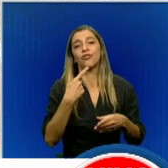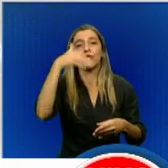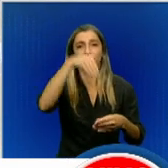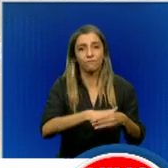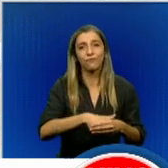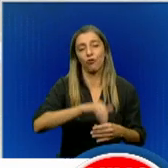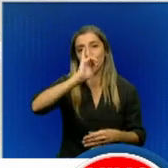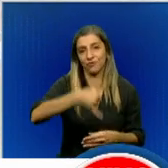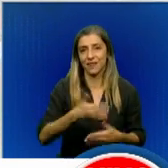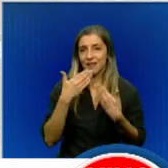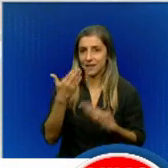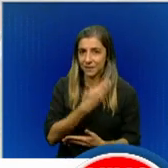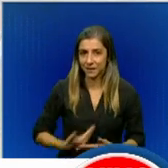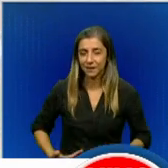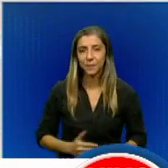presidente